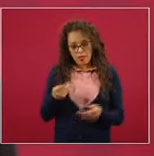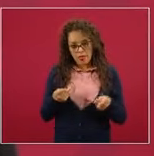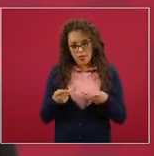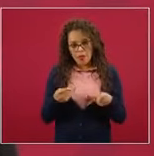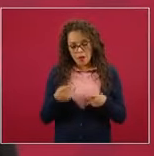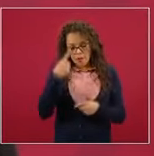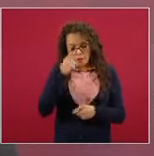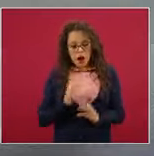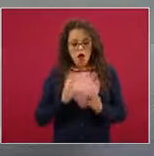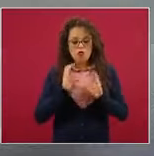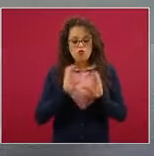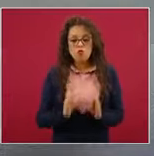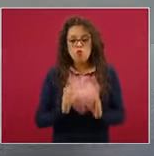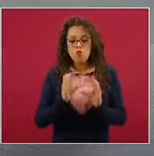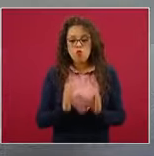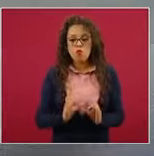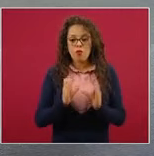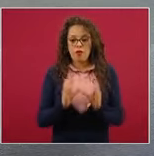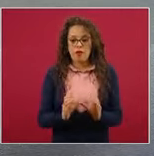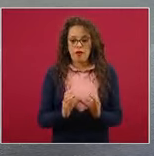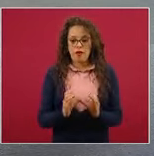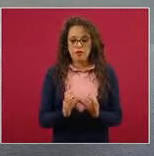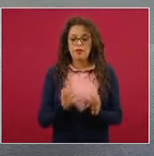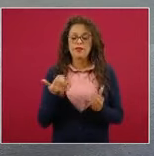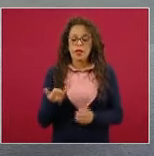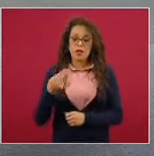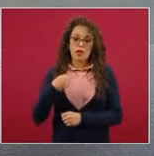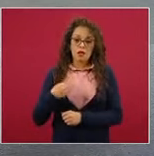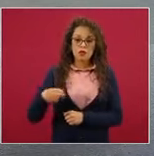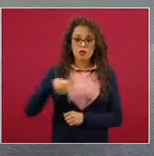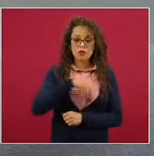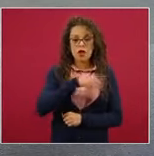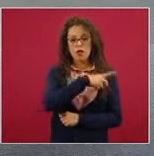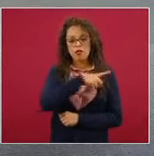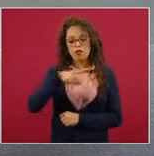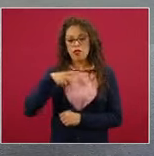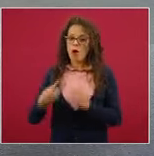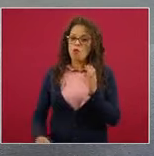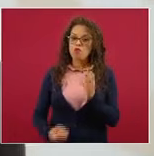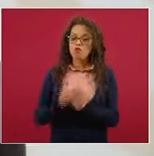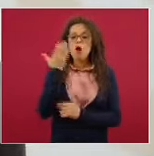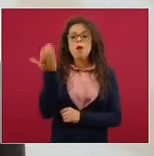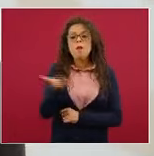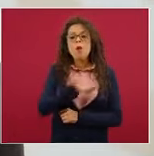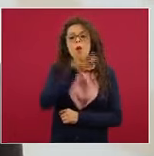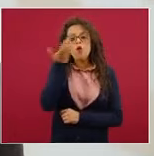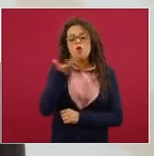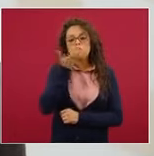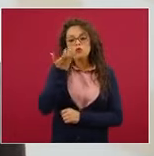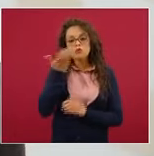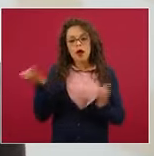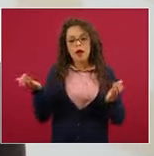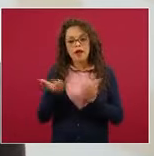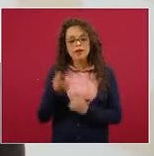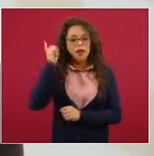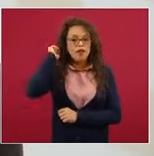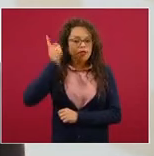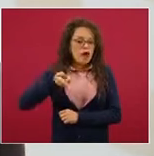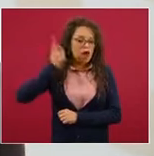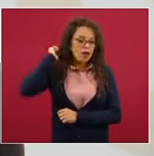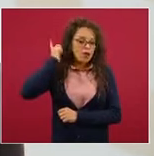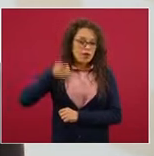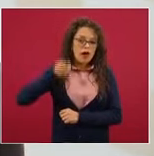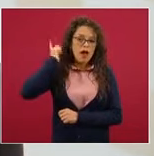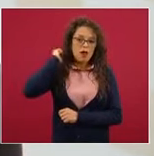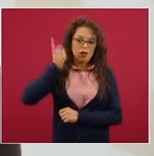volvernos a nosotros, implementar hábitos, nuevos hábitos que vamos a tener que estar llevando a cabo día con día en